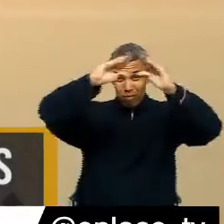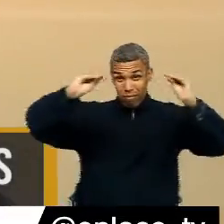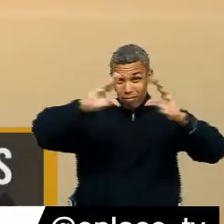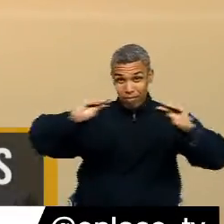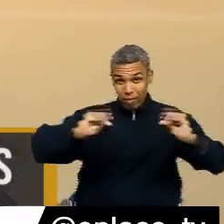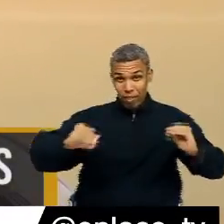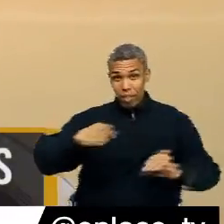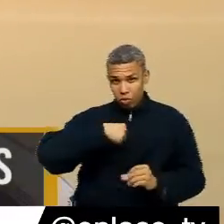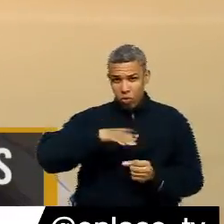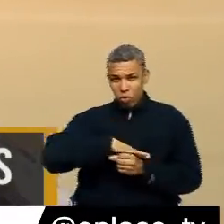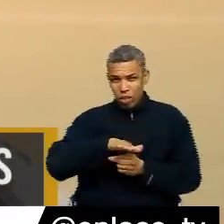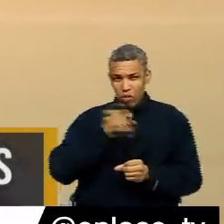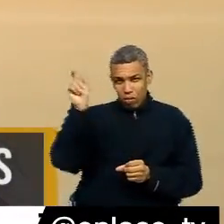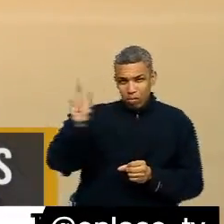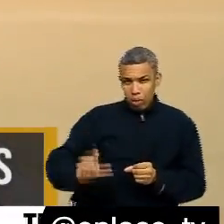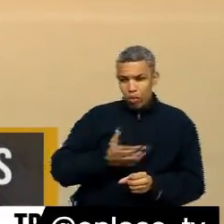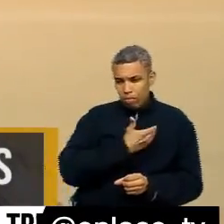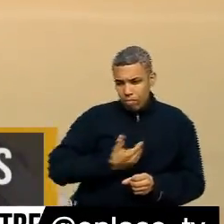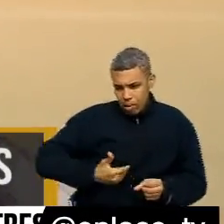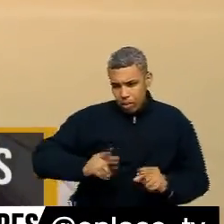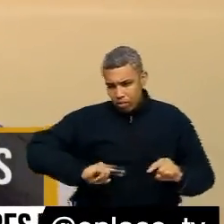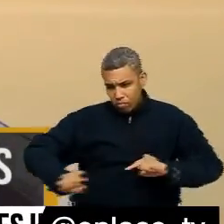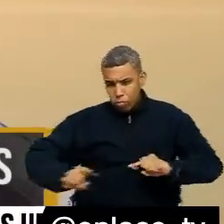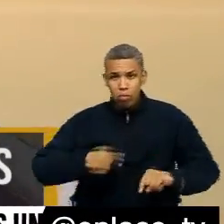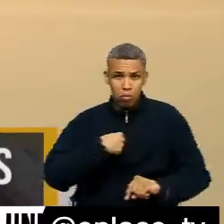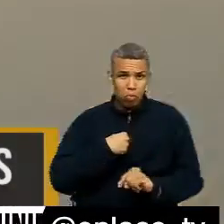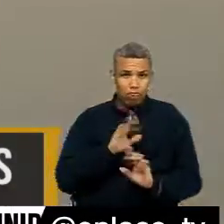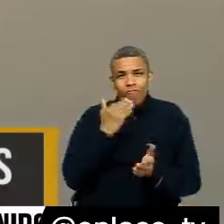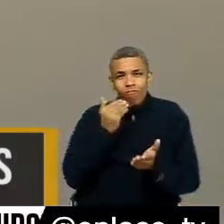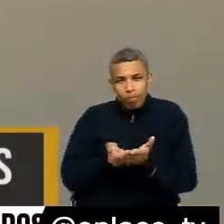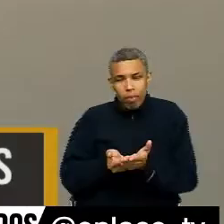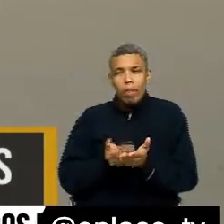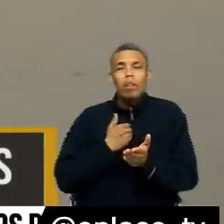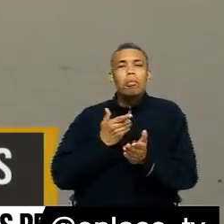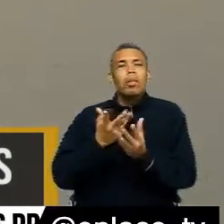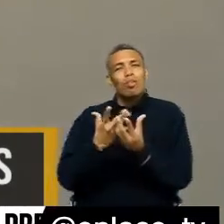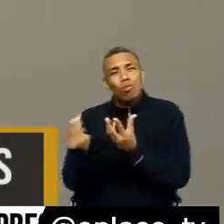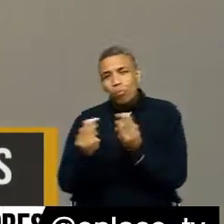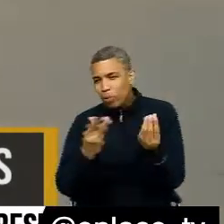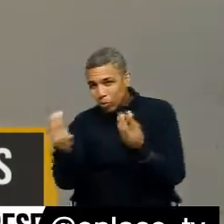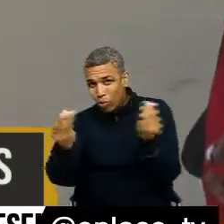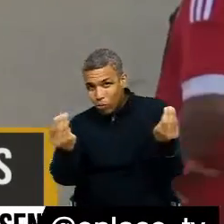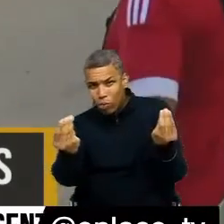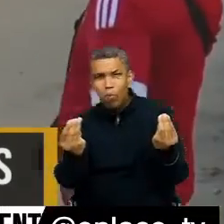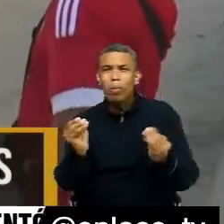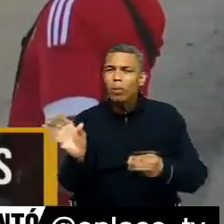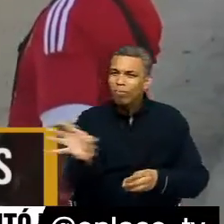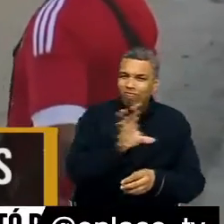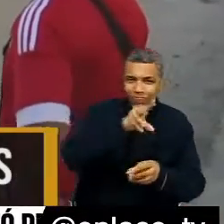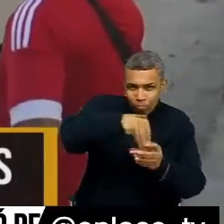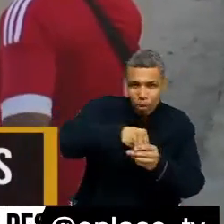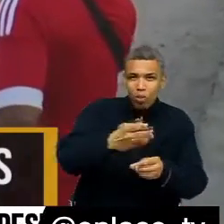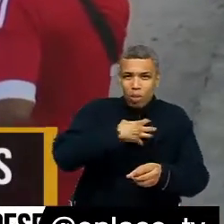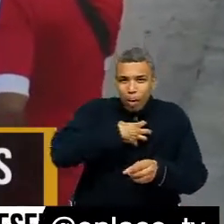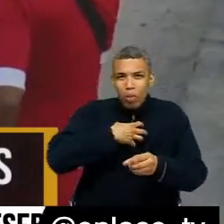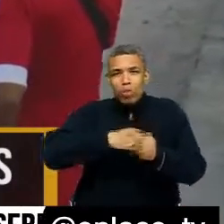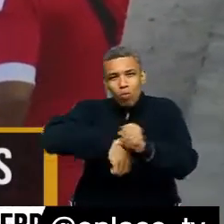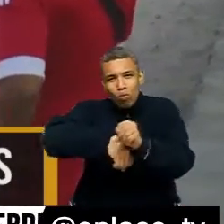agradecerles a toda la comunidad que se vinculó a este torneo, que finaliza hoy, gracias a Dios, con un balance positivo.